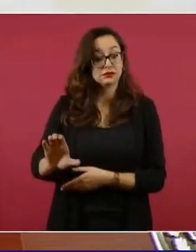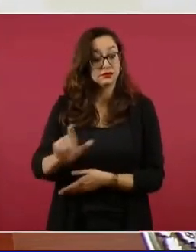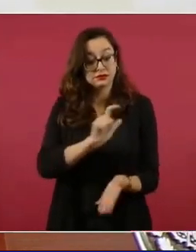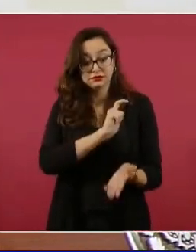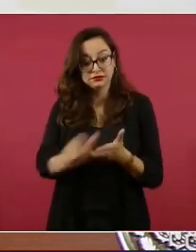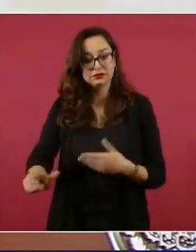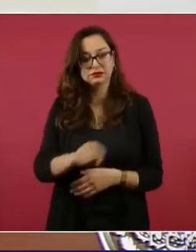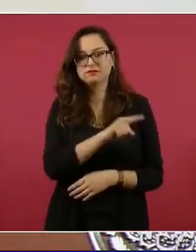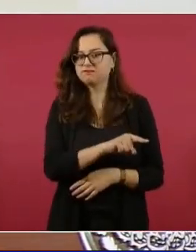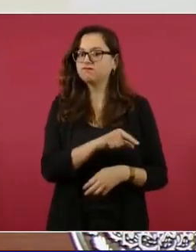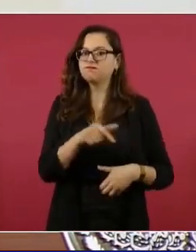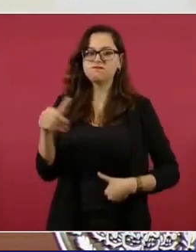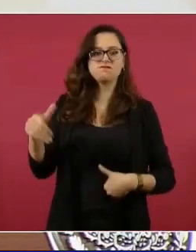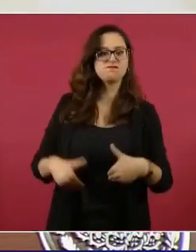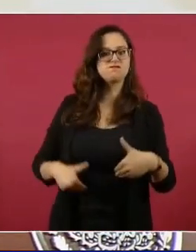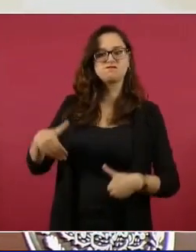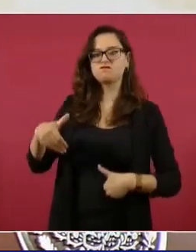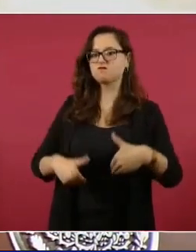operación,